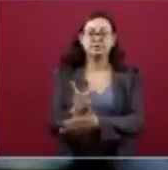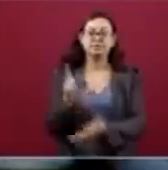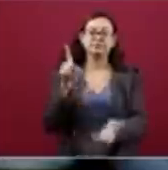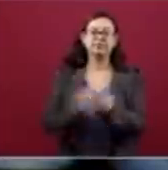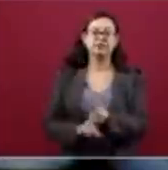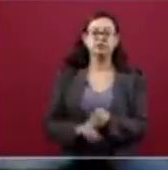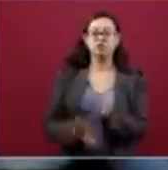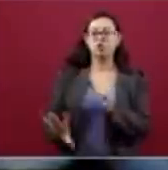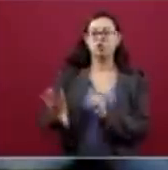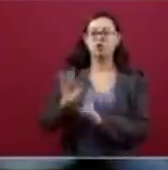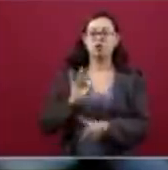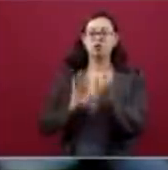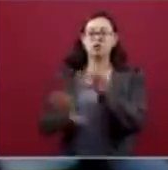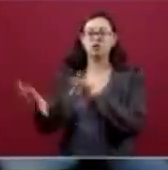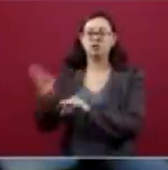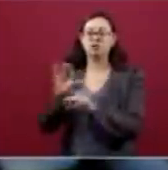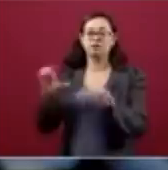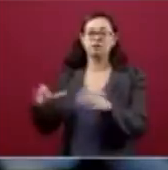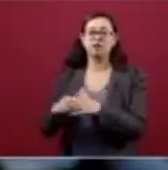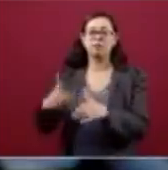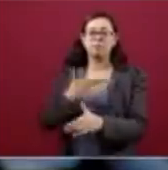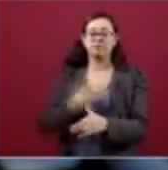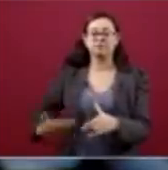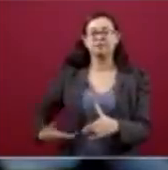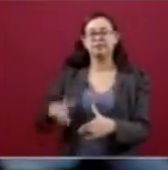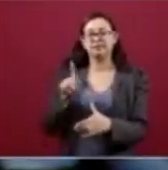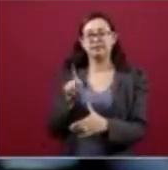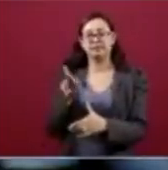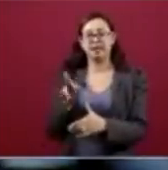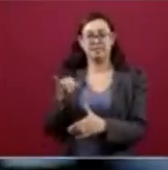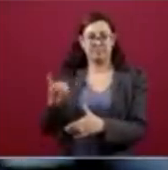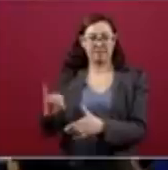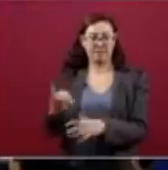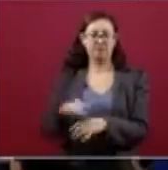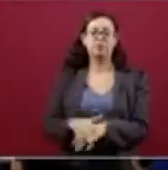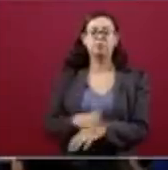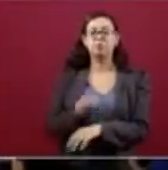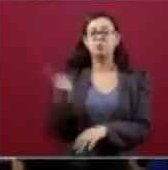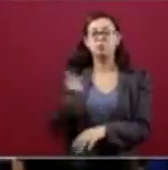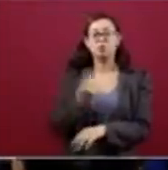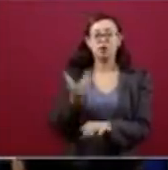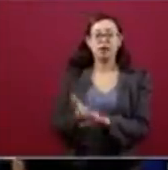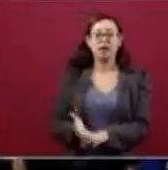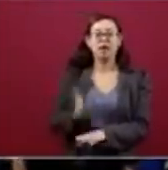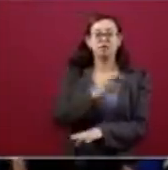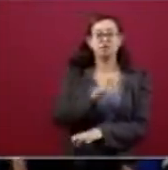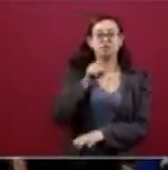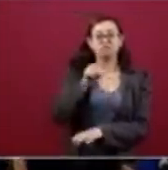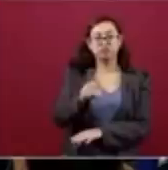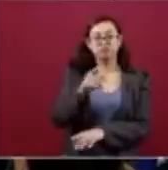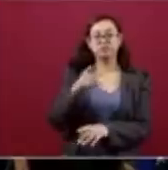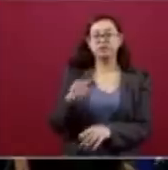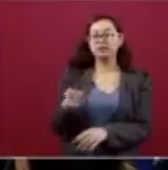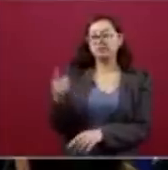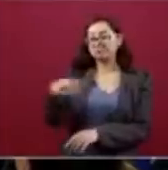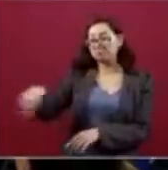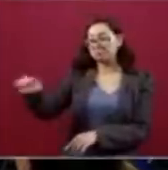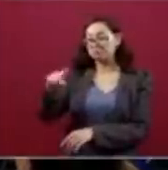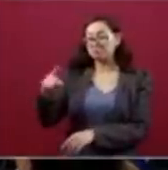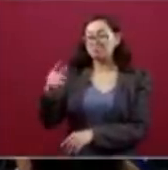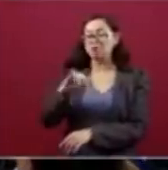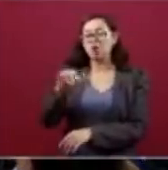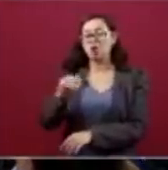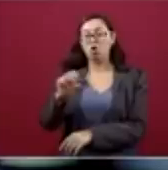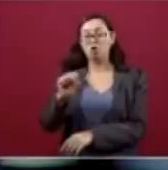de selección del presidente del PRI, luego de que usted hiciera señalamientos en contra de uno de sus aspirantes,